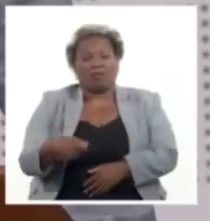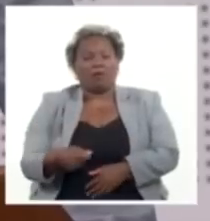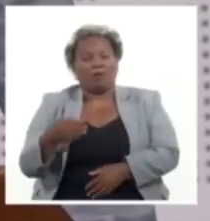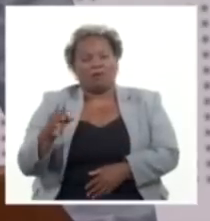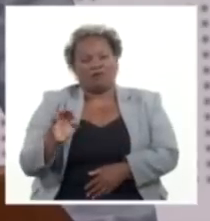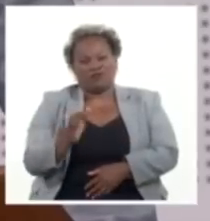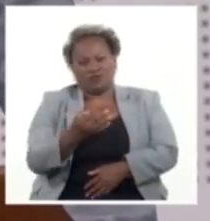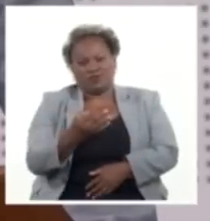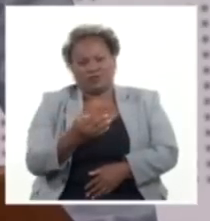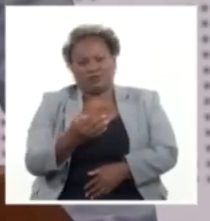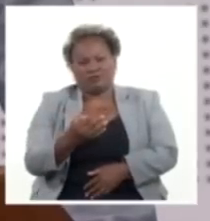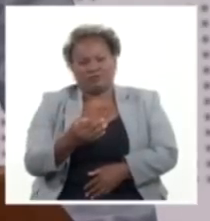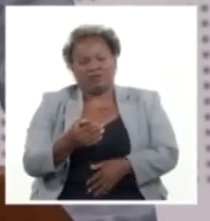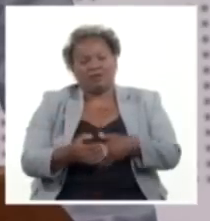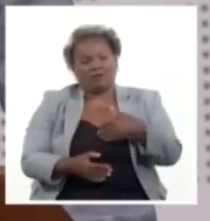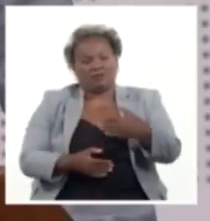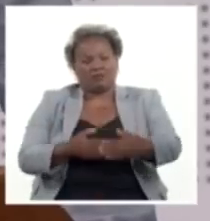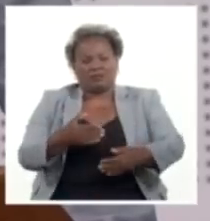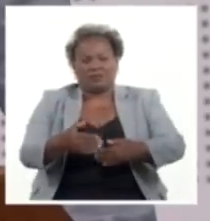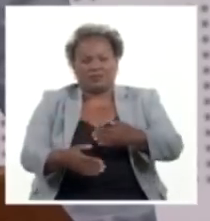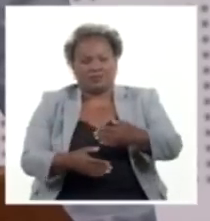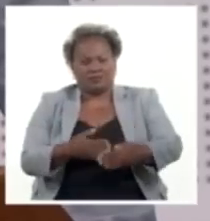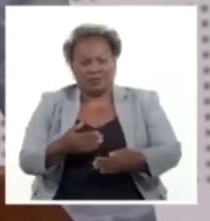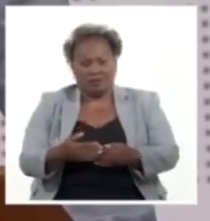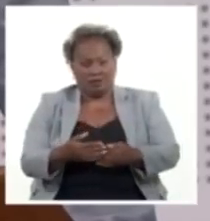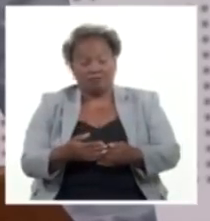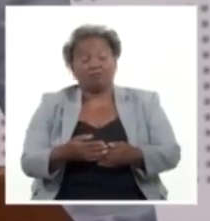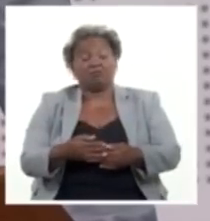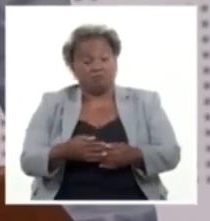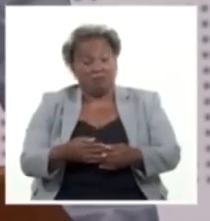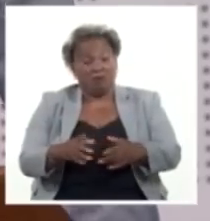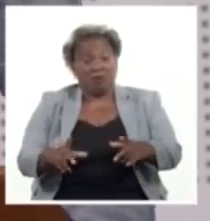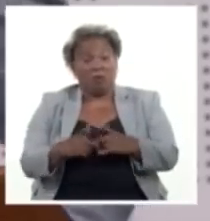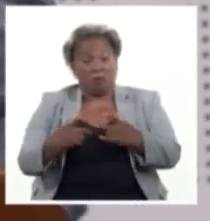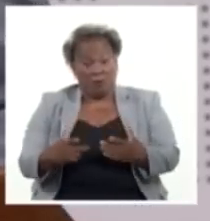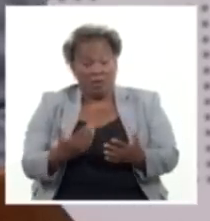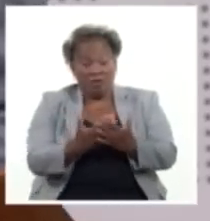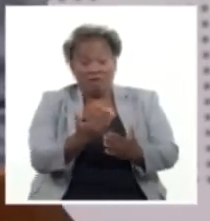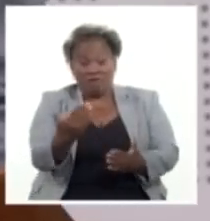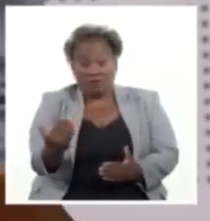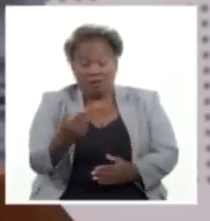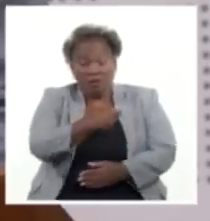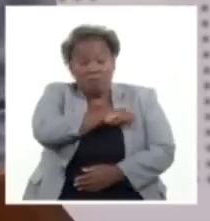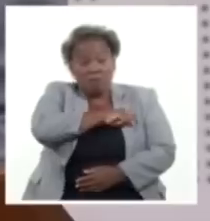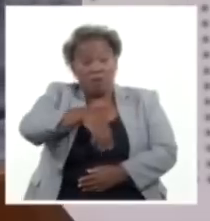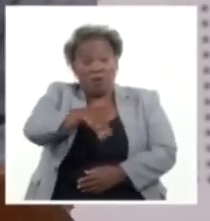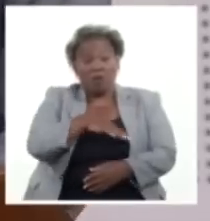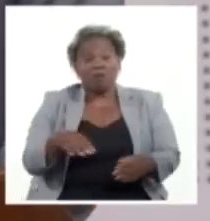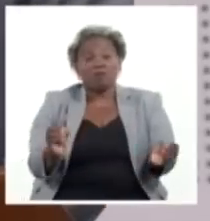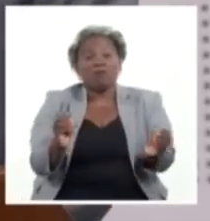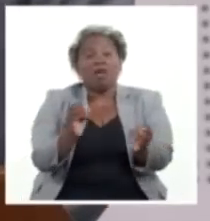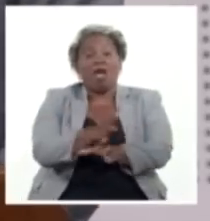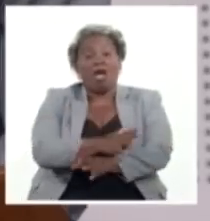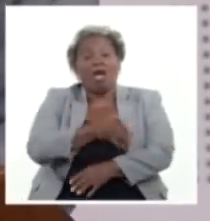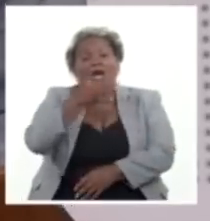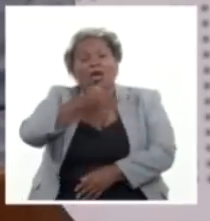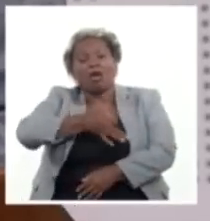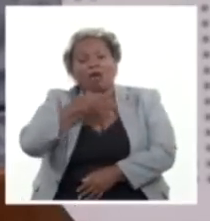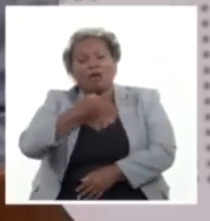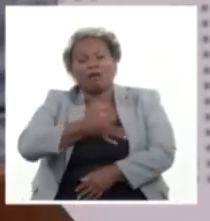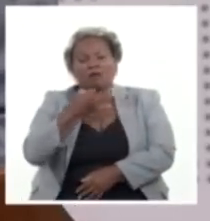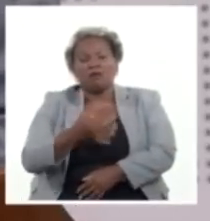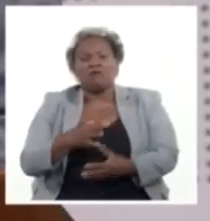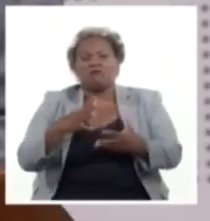perfeccionar, sistematizar, desarrollar con rigor ante el pueblo, con transparencia y como una vía